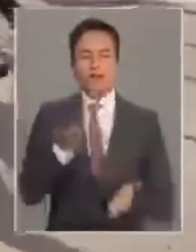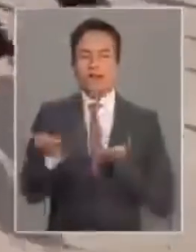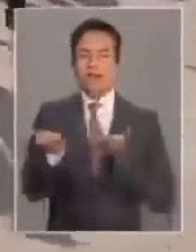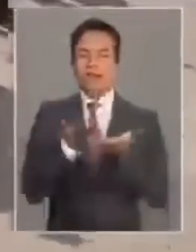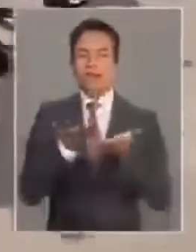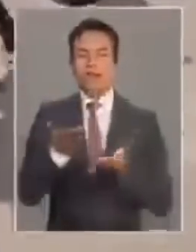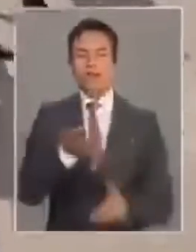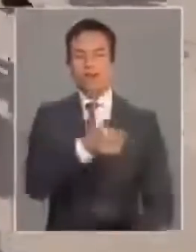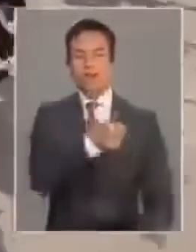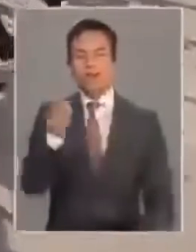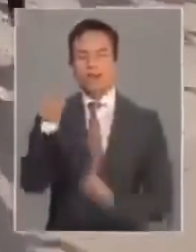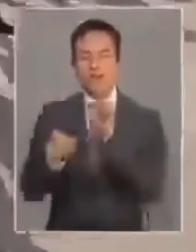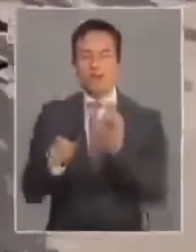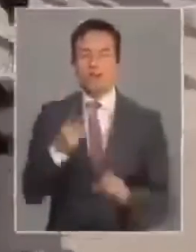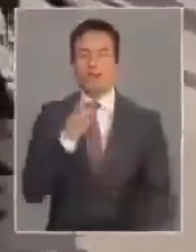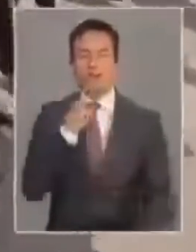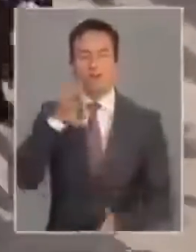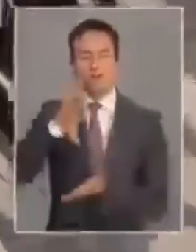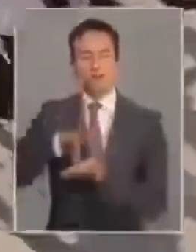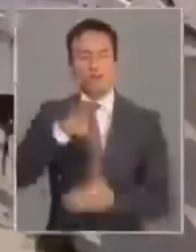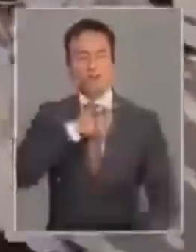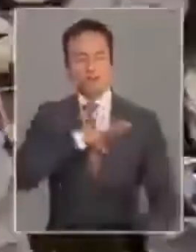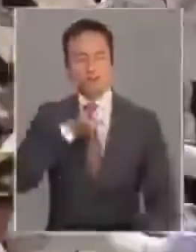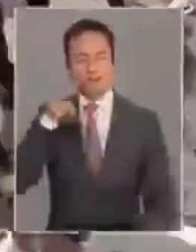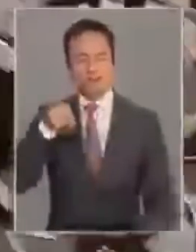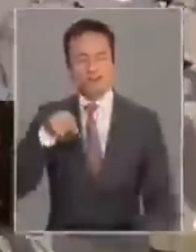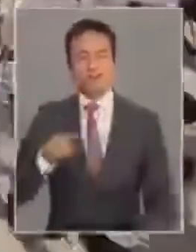servicio de todos los habitantes de nuestro país.